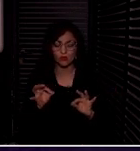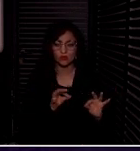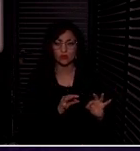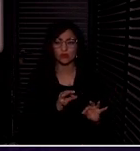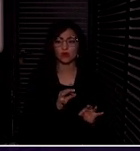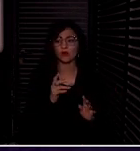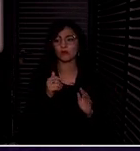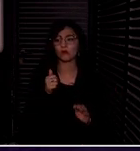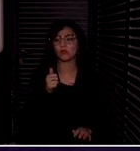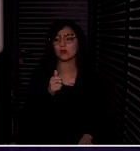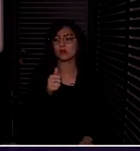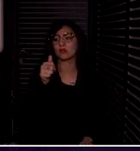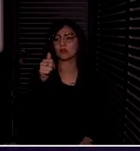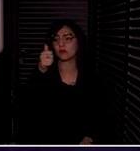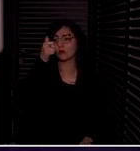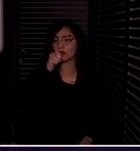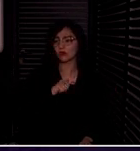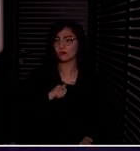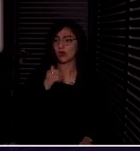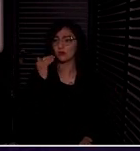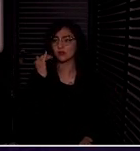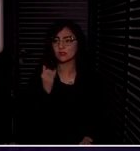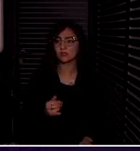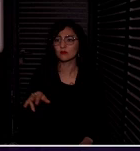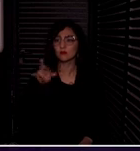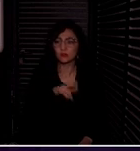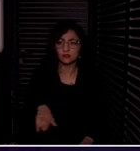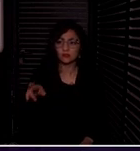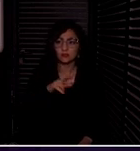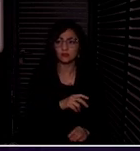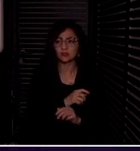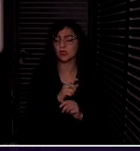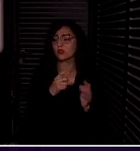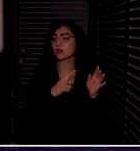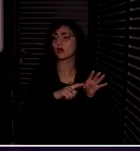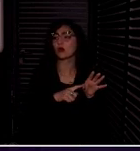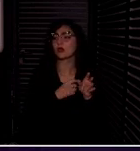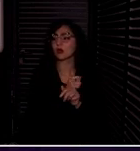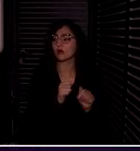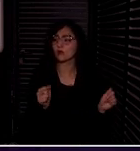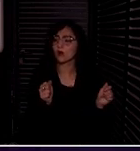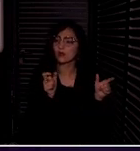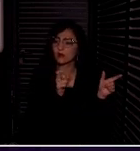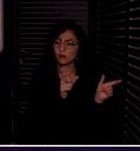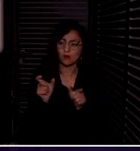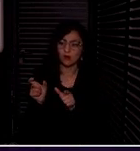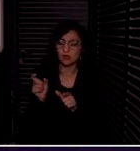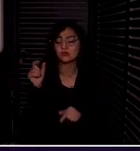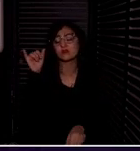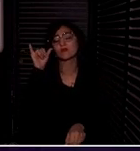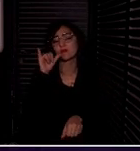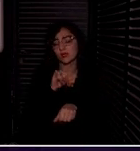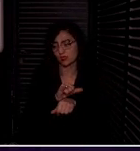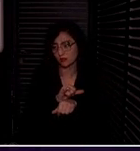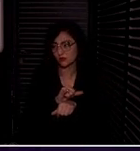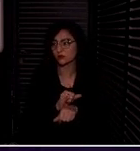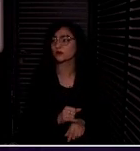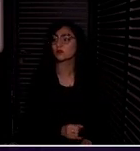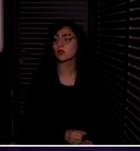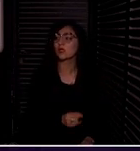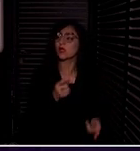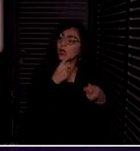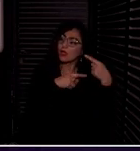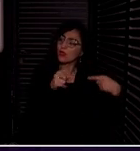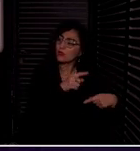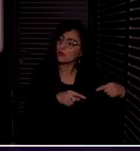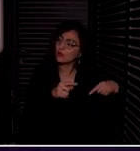de los operadores privados que siempre insisten que la tecnología no se puede regular. No es verdad, es falso. Históricamente, de la